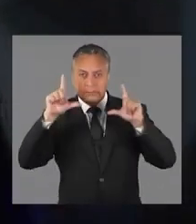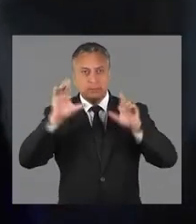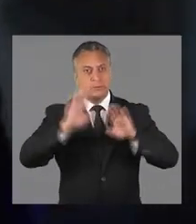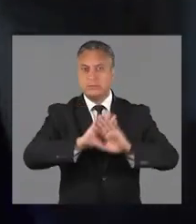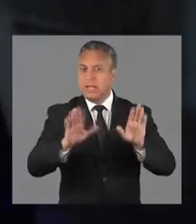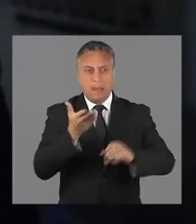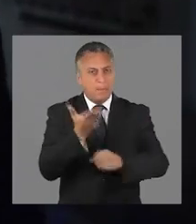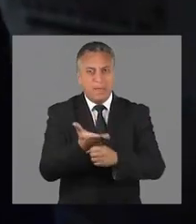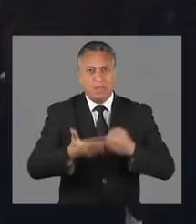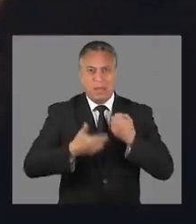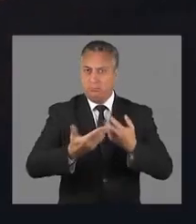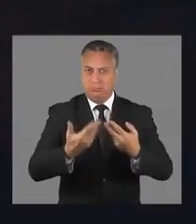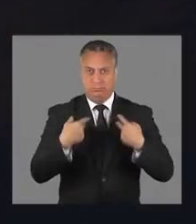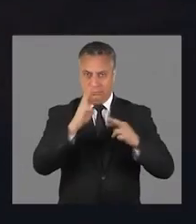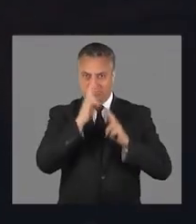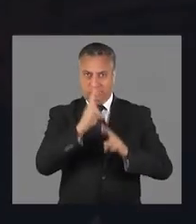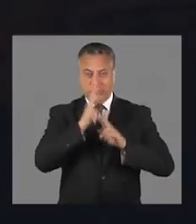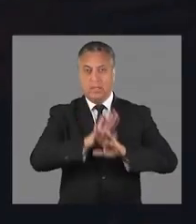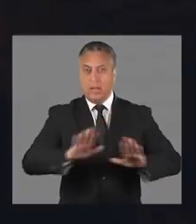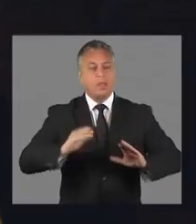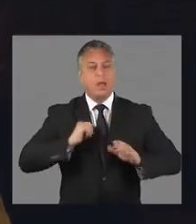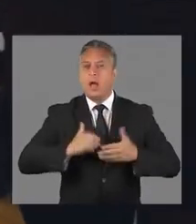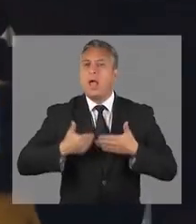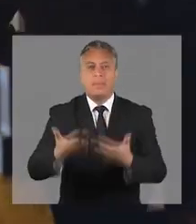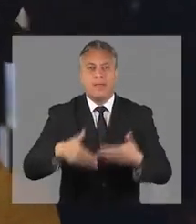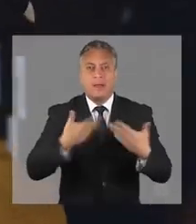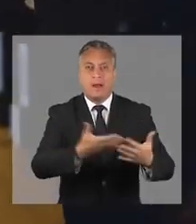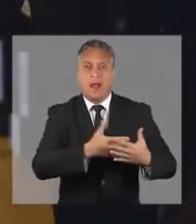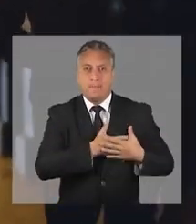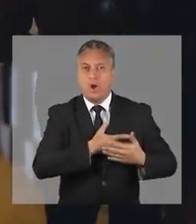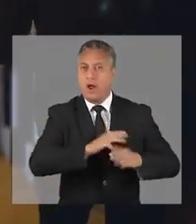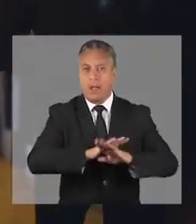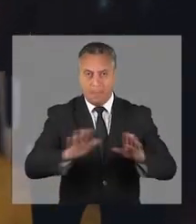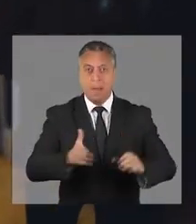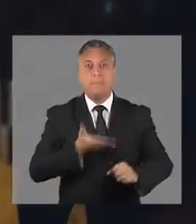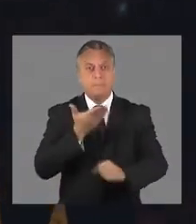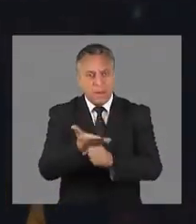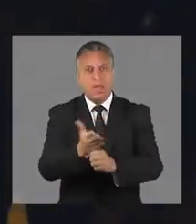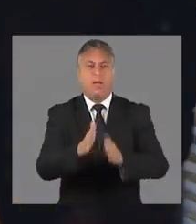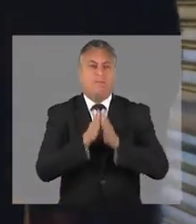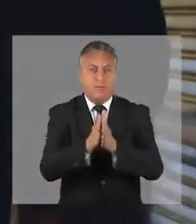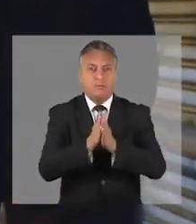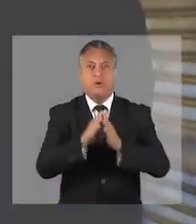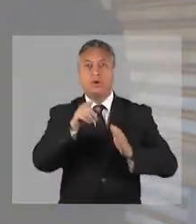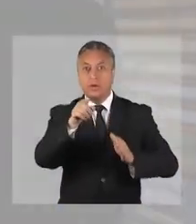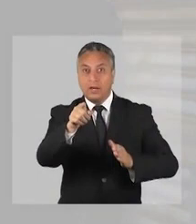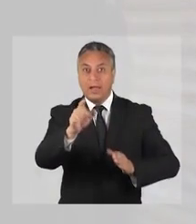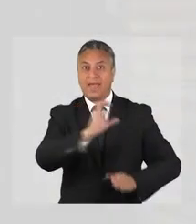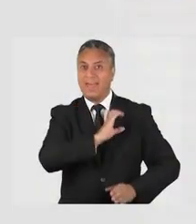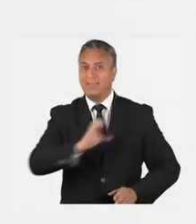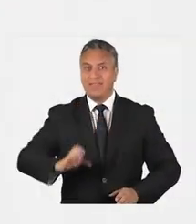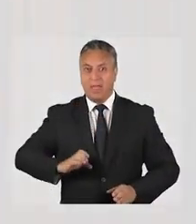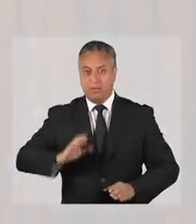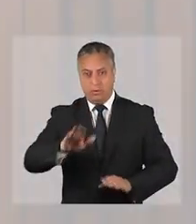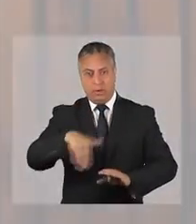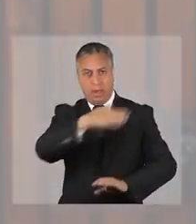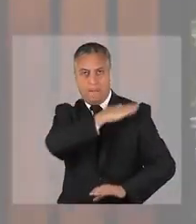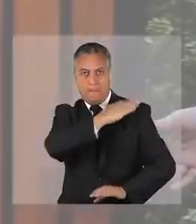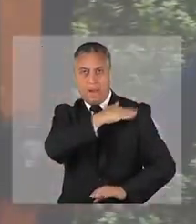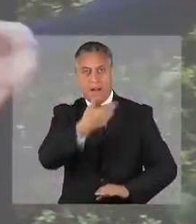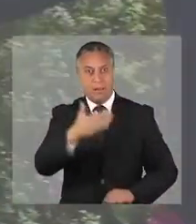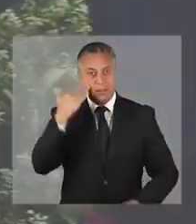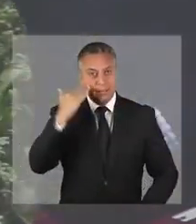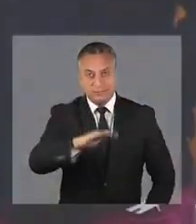cámara, no pide ningún reconocimiento. Solo quiere dar amor, solo quiere dar dignidad. Y pide a gritos que el Estado no le dé la espalda a sus